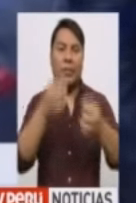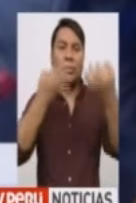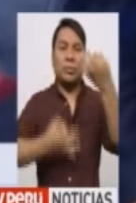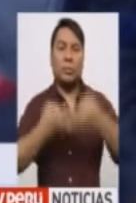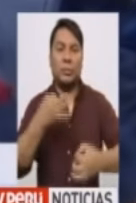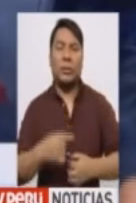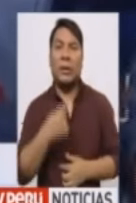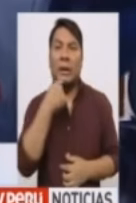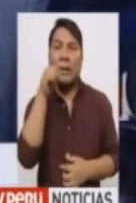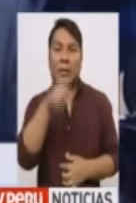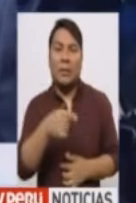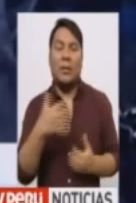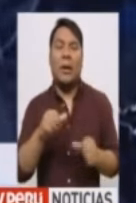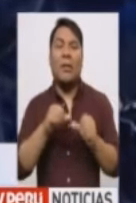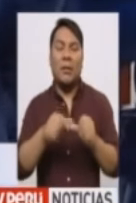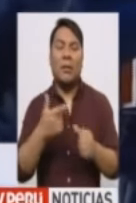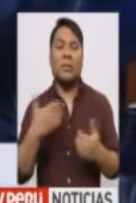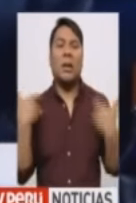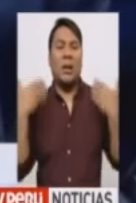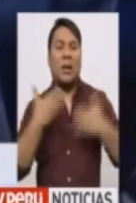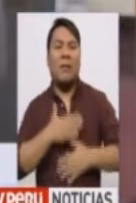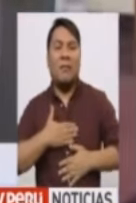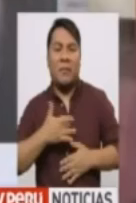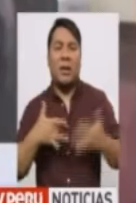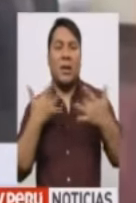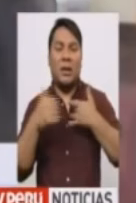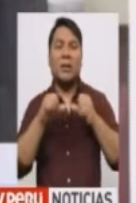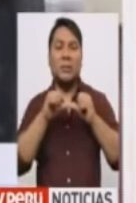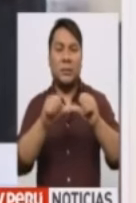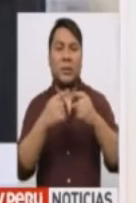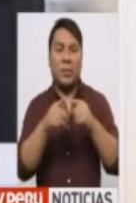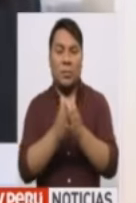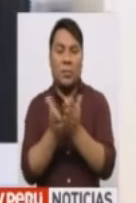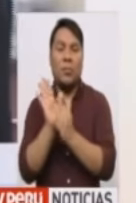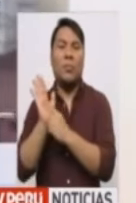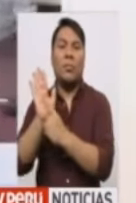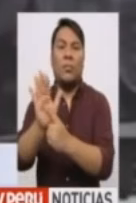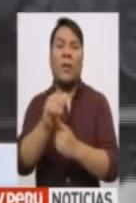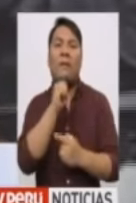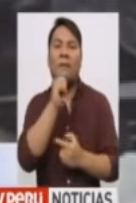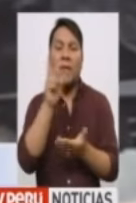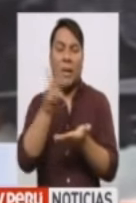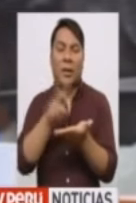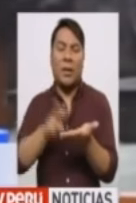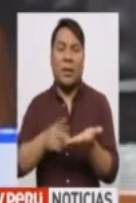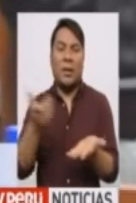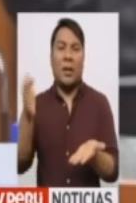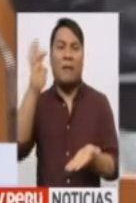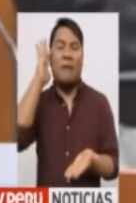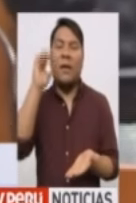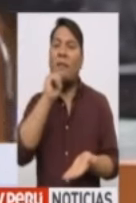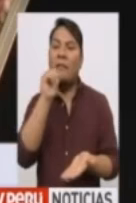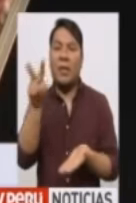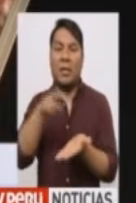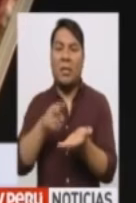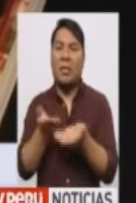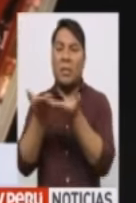que él se encuentra de buen ánimo y también que la publicación aún no fue leída por el exmandatario Alberto